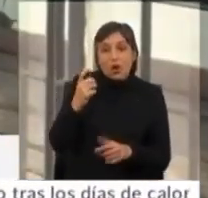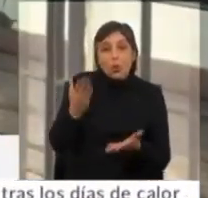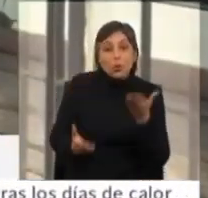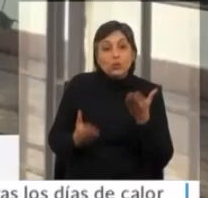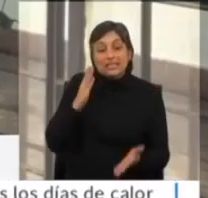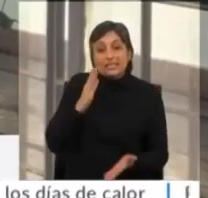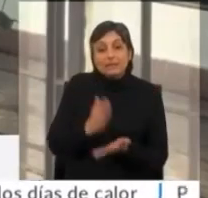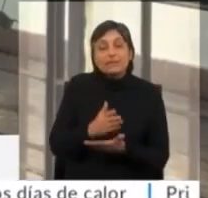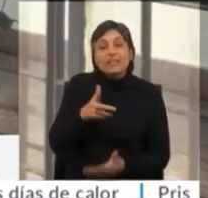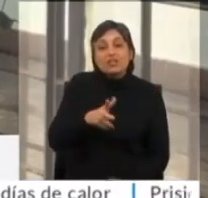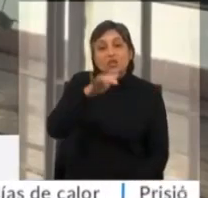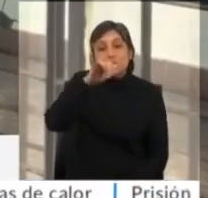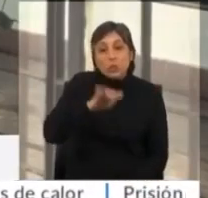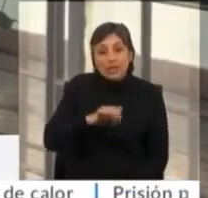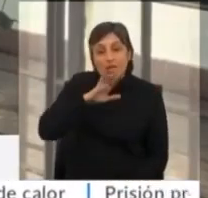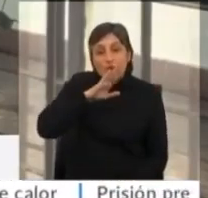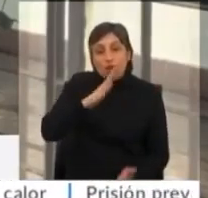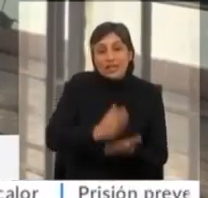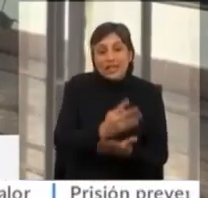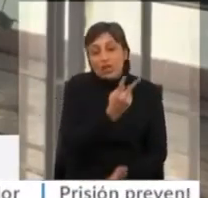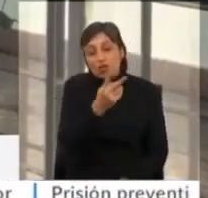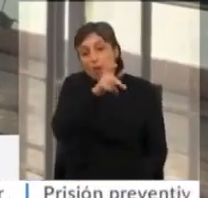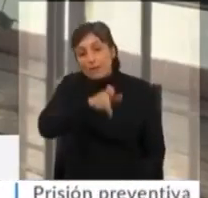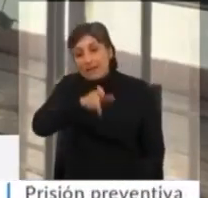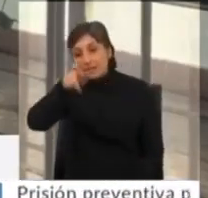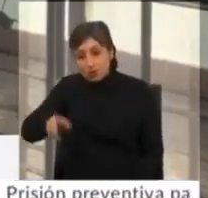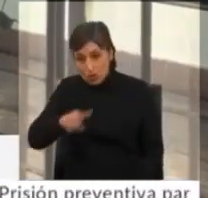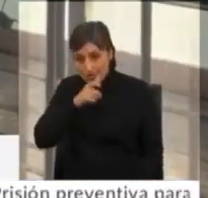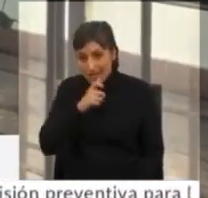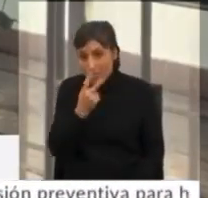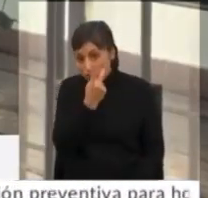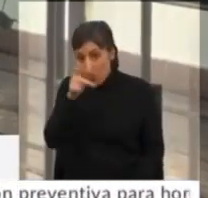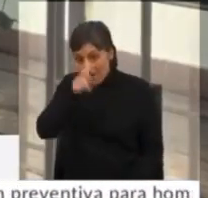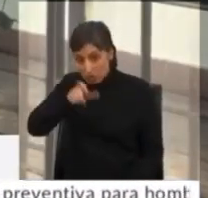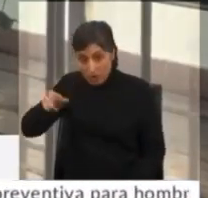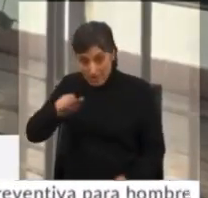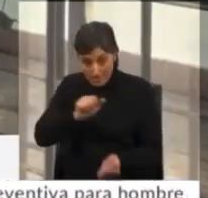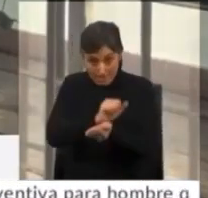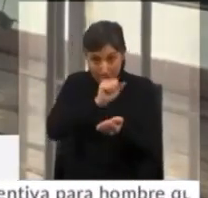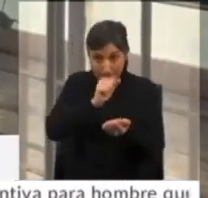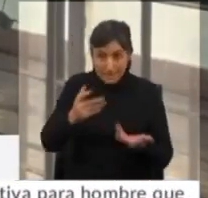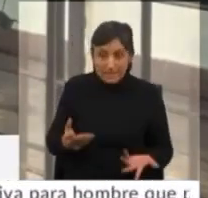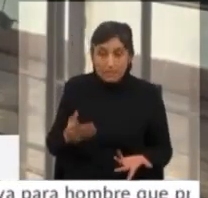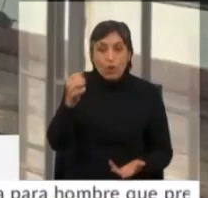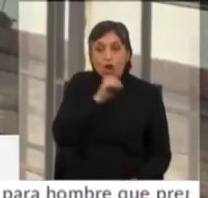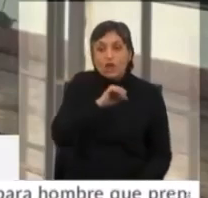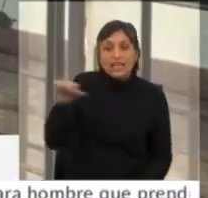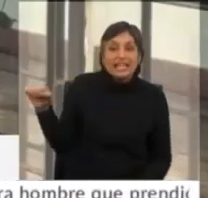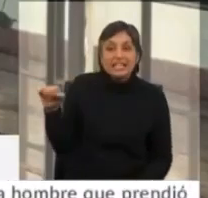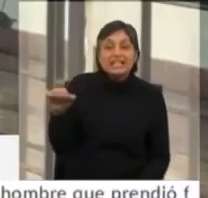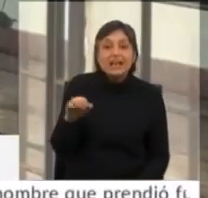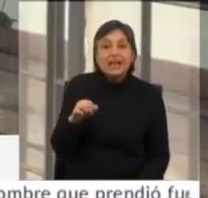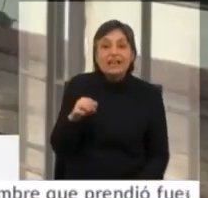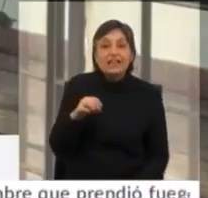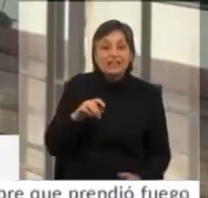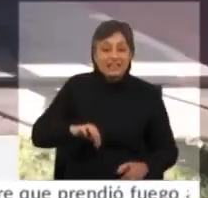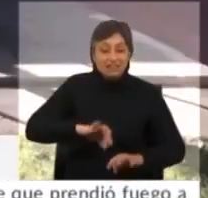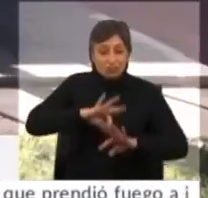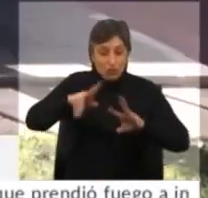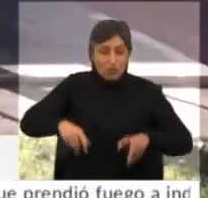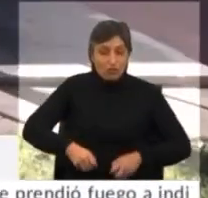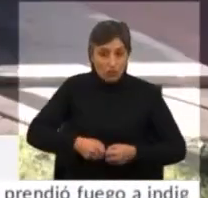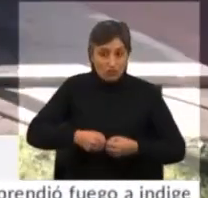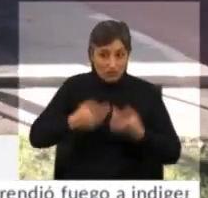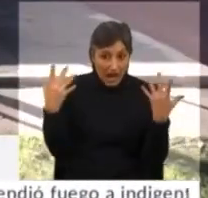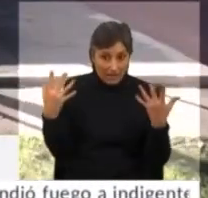Chuy condenó a dos personas, a las dos personas detenidas, por un delito de rapiña especialmente agravado, uno de ellos